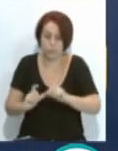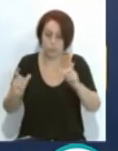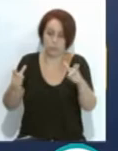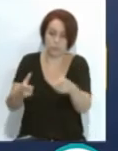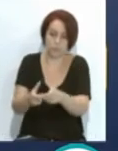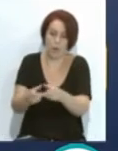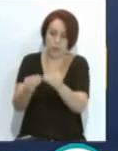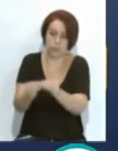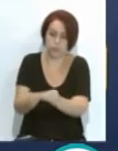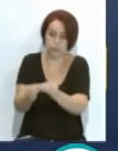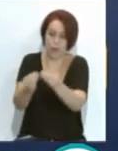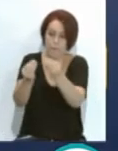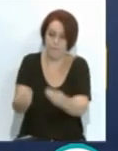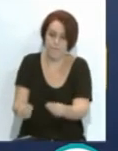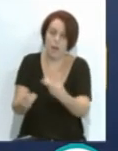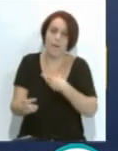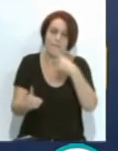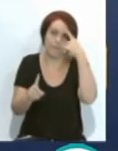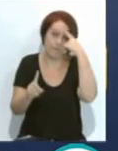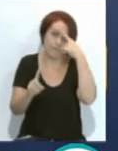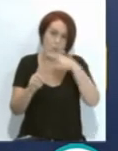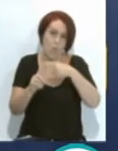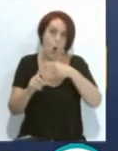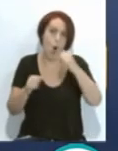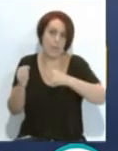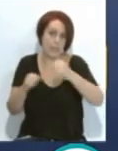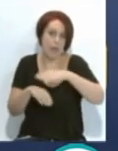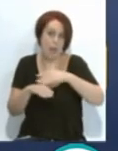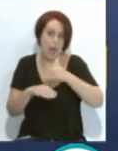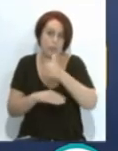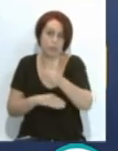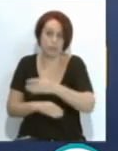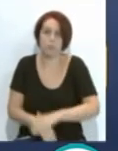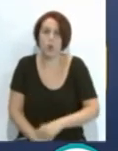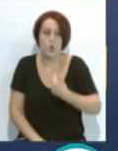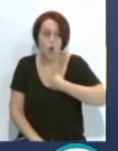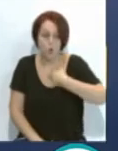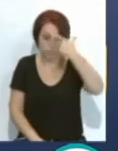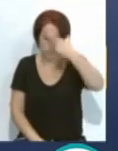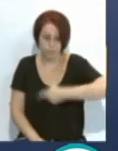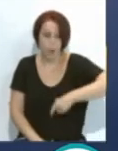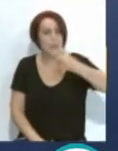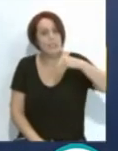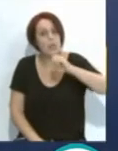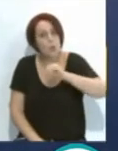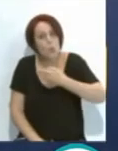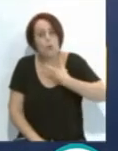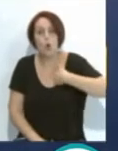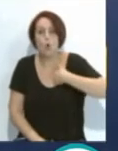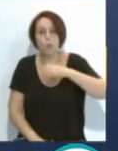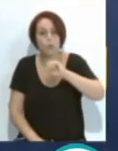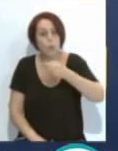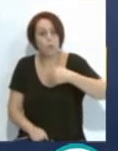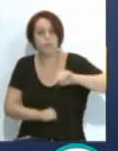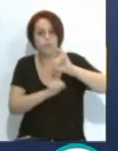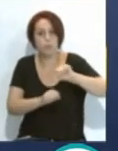que esperamos sea competitiva para lo que nos viene. Yo soy el presidente del club, voy a defender al club siempre, y si fuera